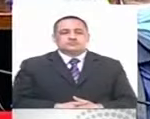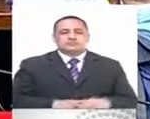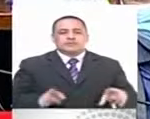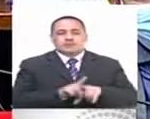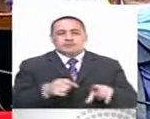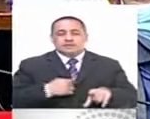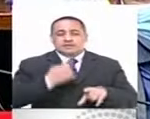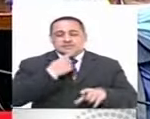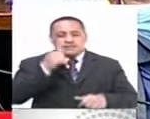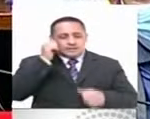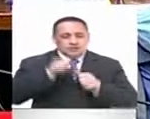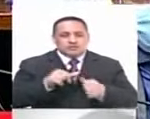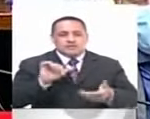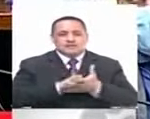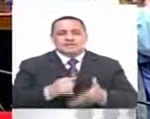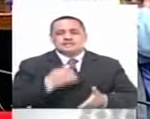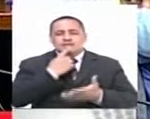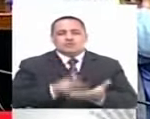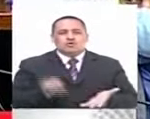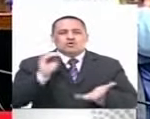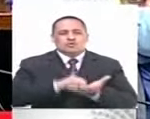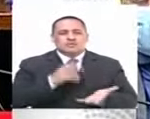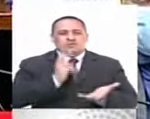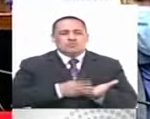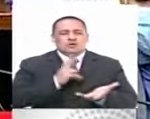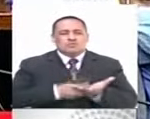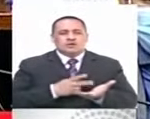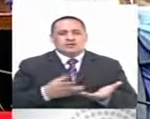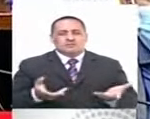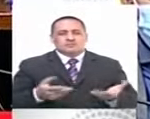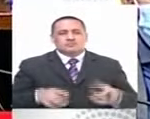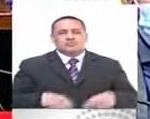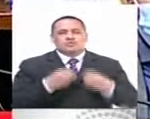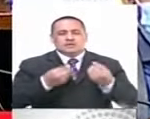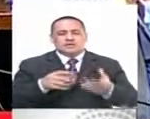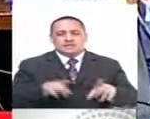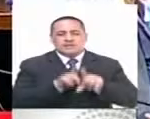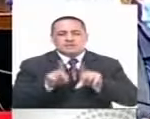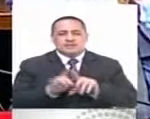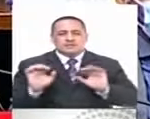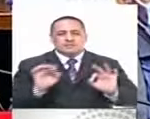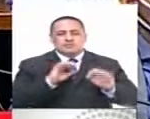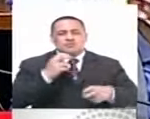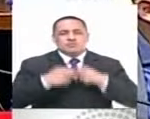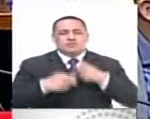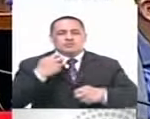estaba recordando que estamos repitiendo la película prácticamente, porque tenemos las mismas críticas.